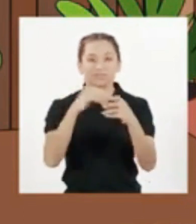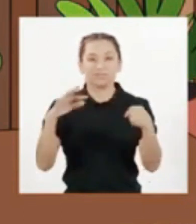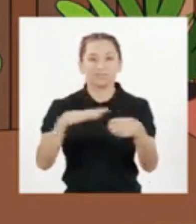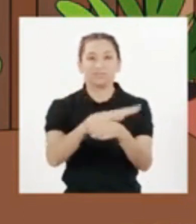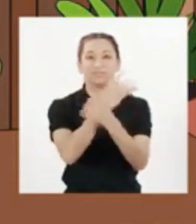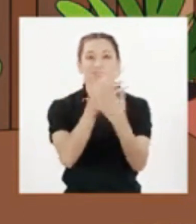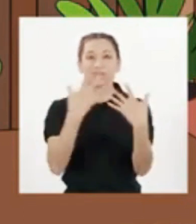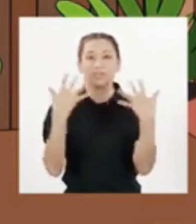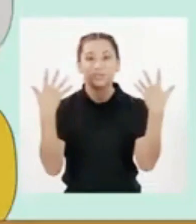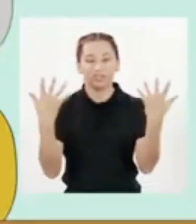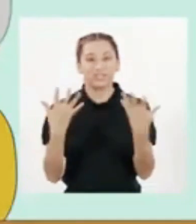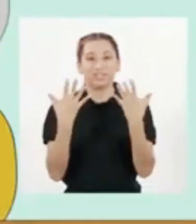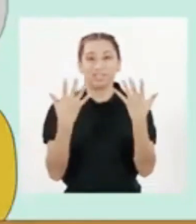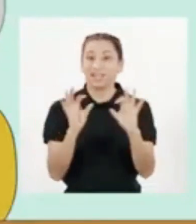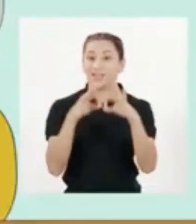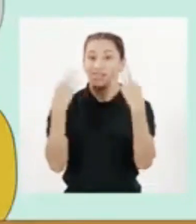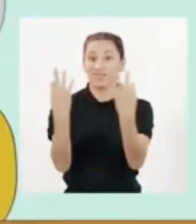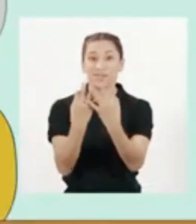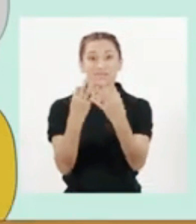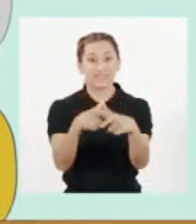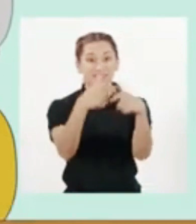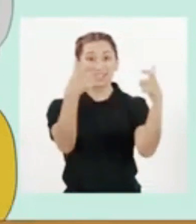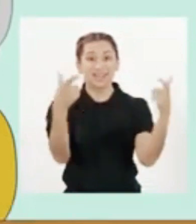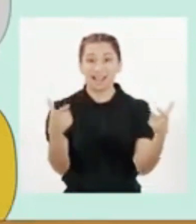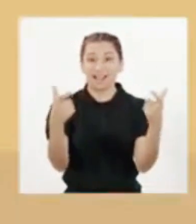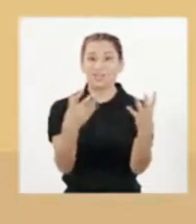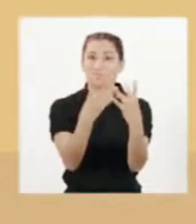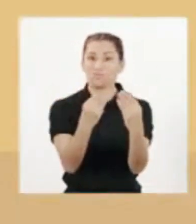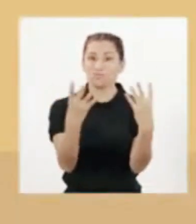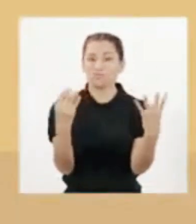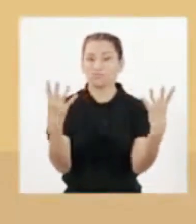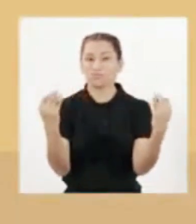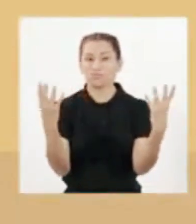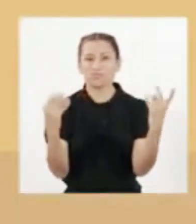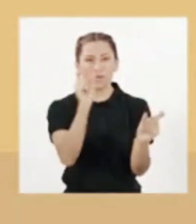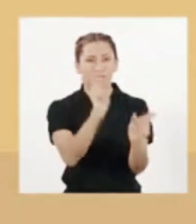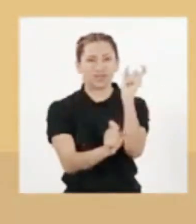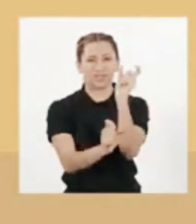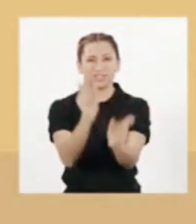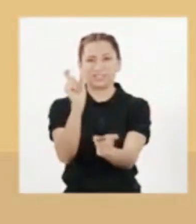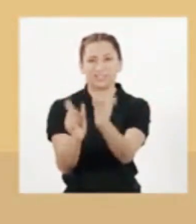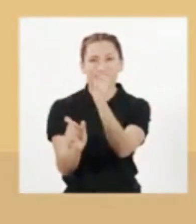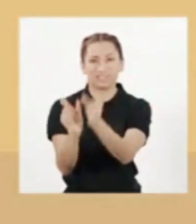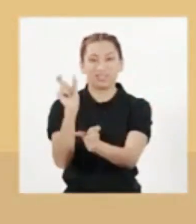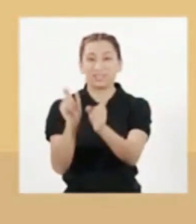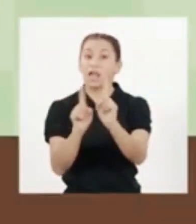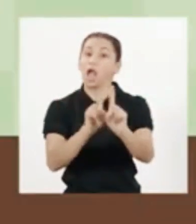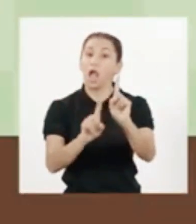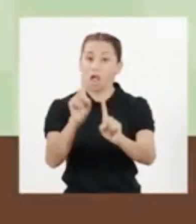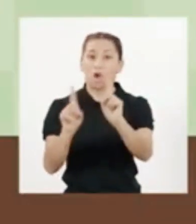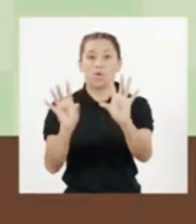de color. Hay familias grandes con mucha, mucha